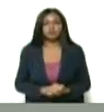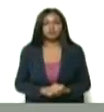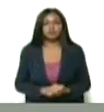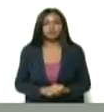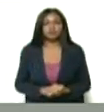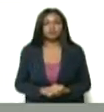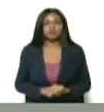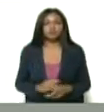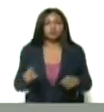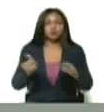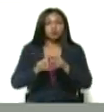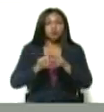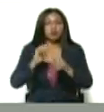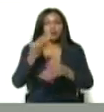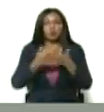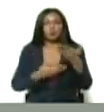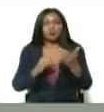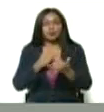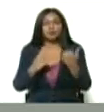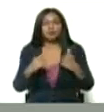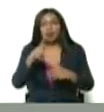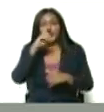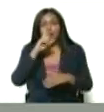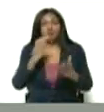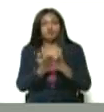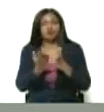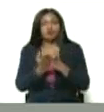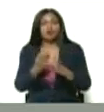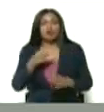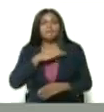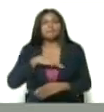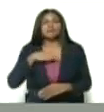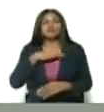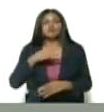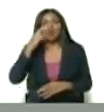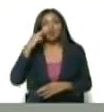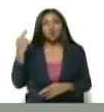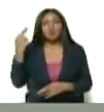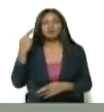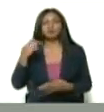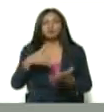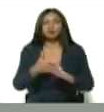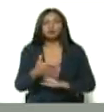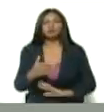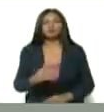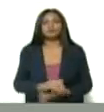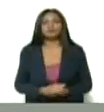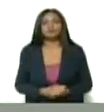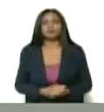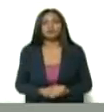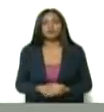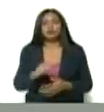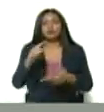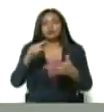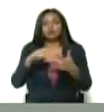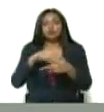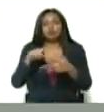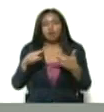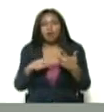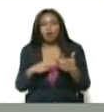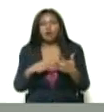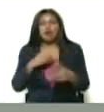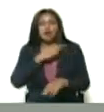Igualmente, la propuesta para terminar el año escolar de la misión Robinson, de la misión Rivas y de la misión Sucre.